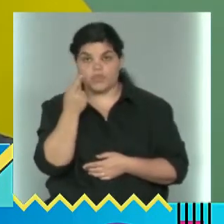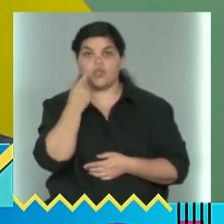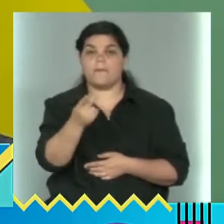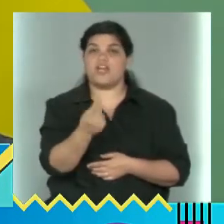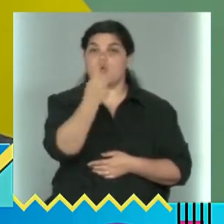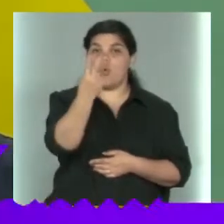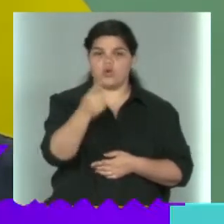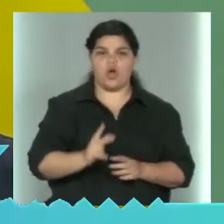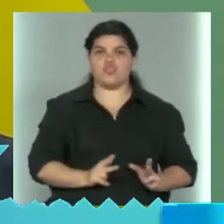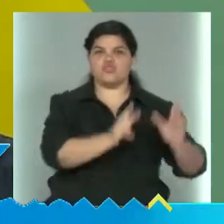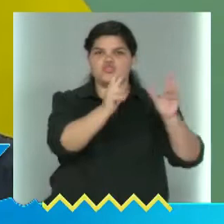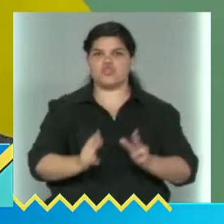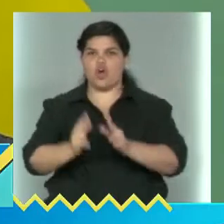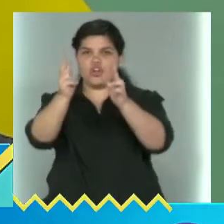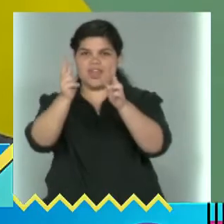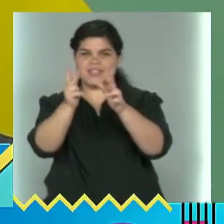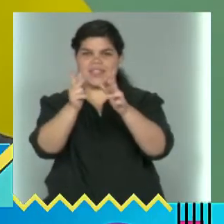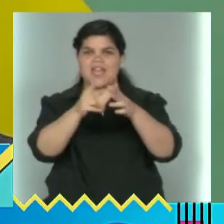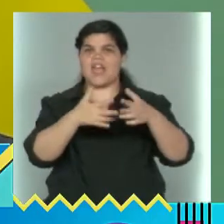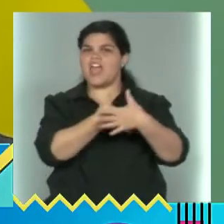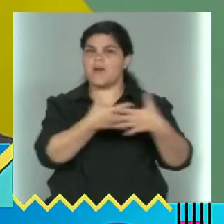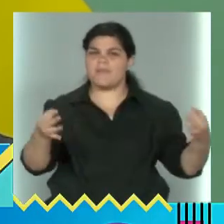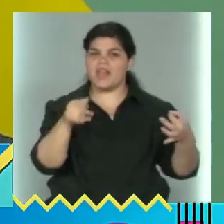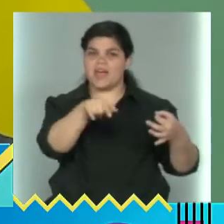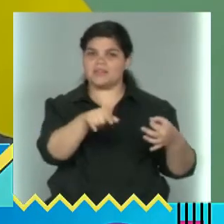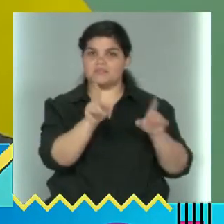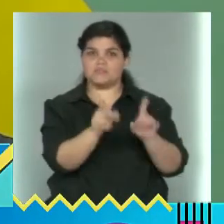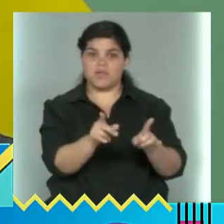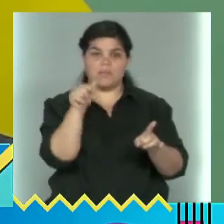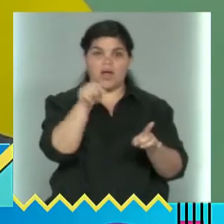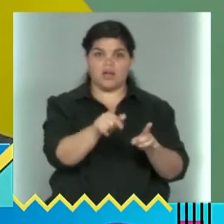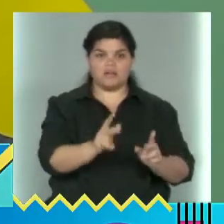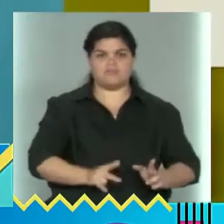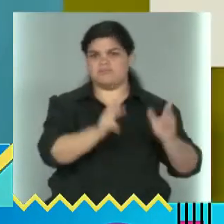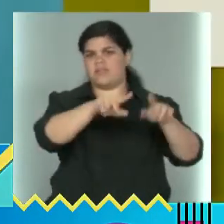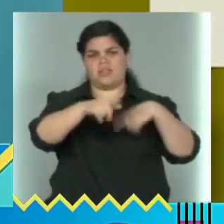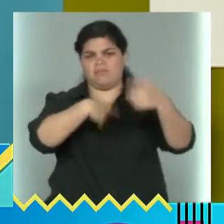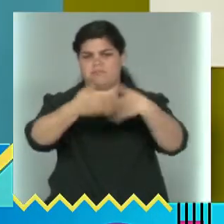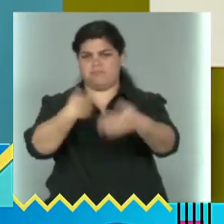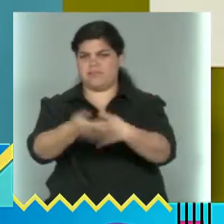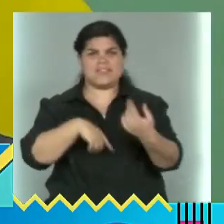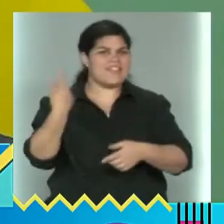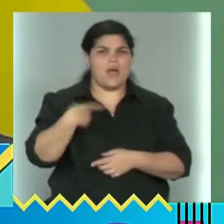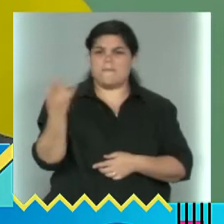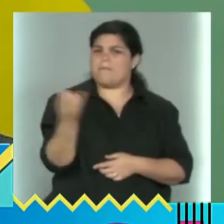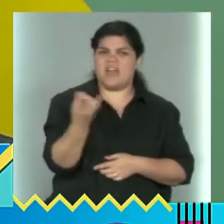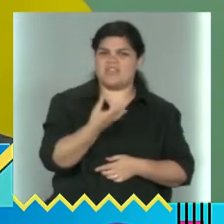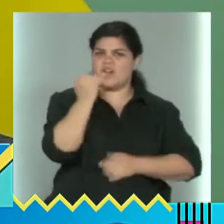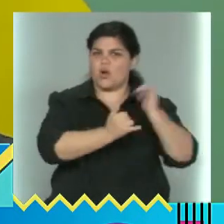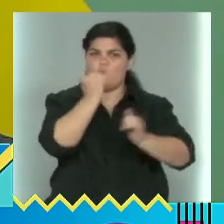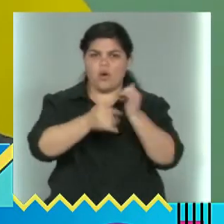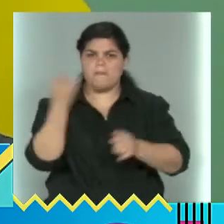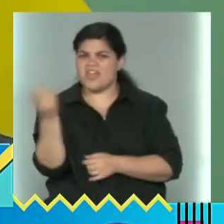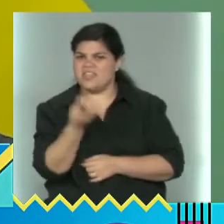las Torres Gemelas, y después con las armas de destrucción masiva de Saddam Hussein, etcétera, etcétera. Pero